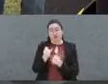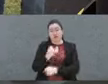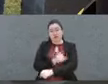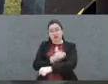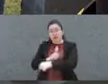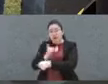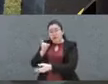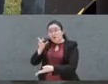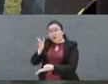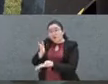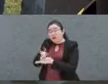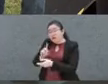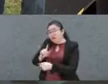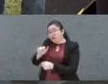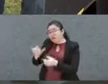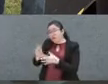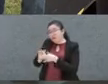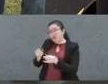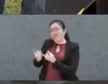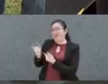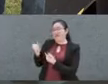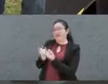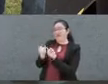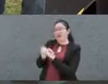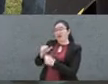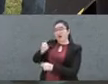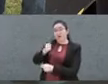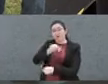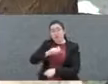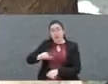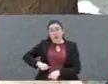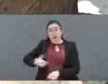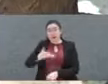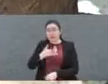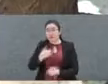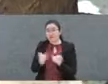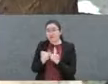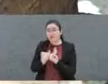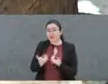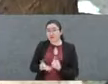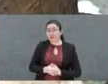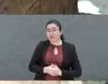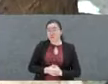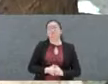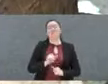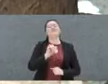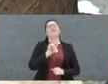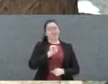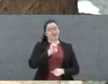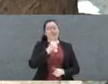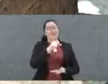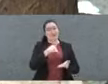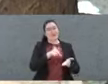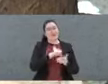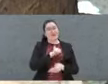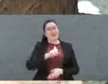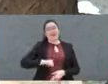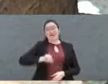Iztacalco, que es una zona lacustre, como explicaban, en otras alcaldías de la ciudad. Sí se han detectado en otras alcaldías.